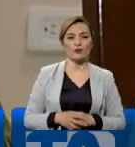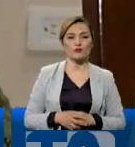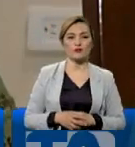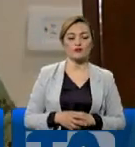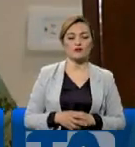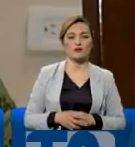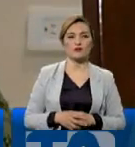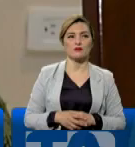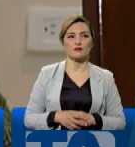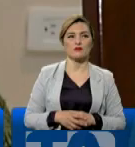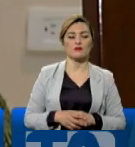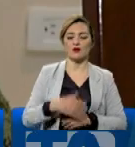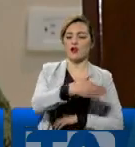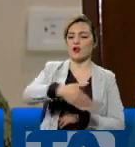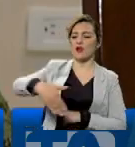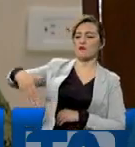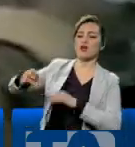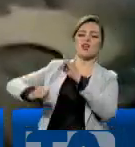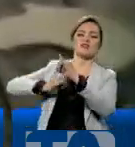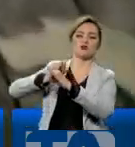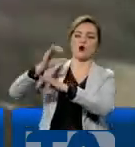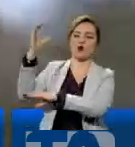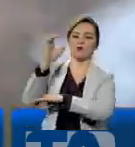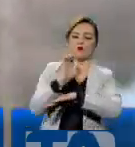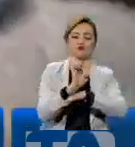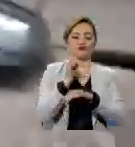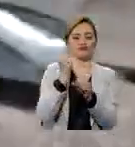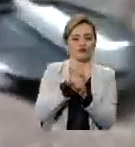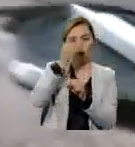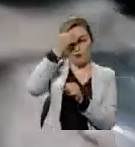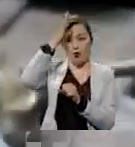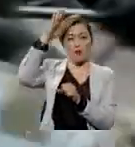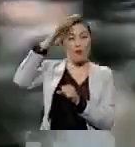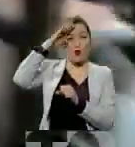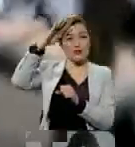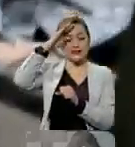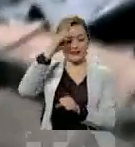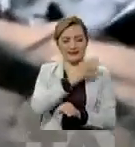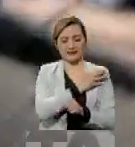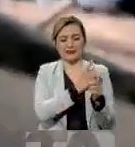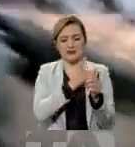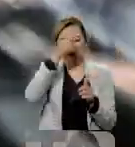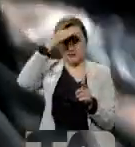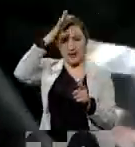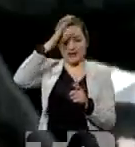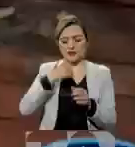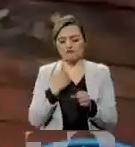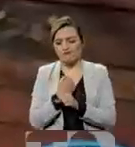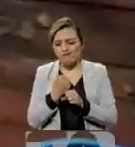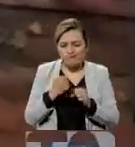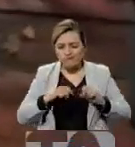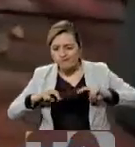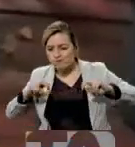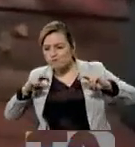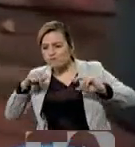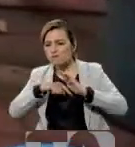es en el límite político internacional. Trabajos de inteligencia de la policía y el ejército detectaron este laboratorio en